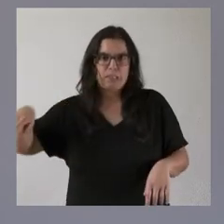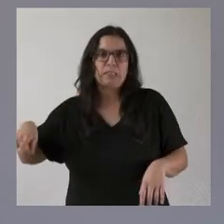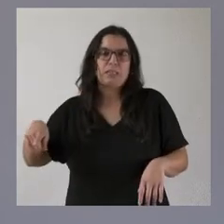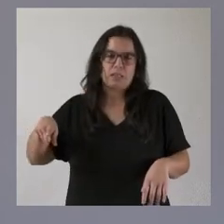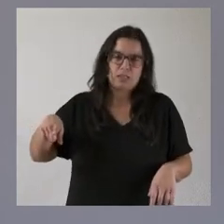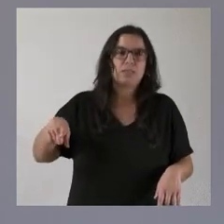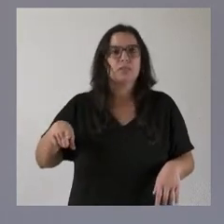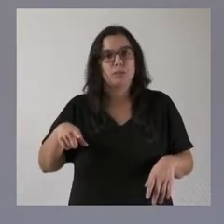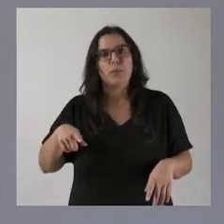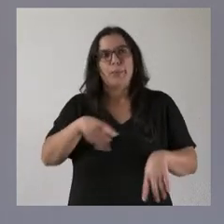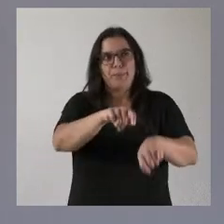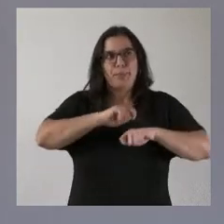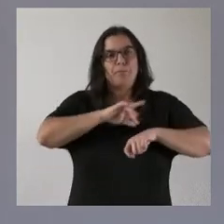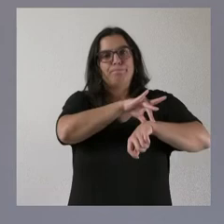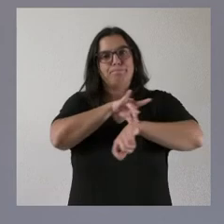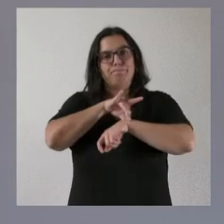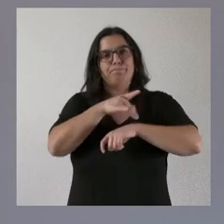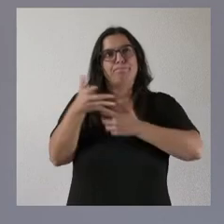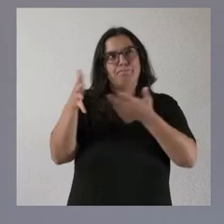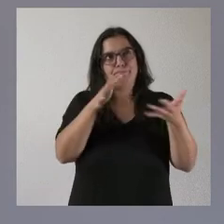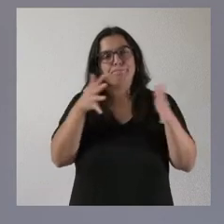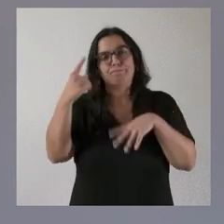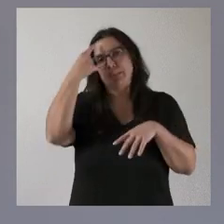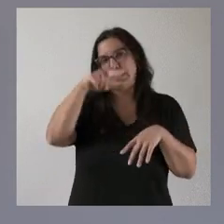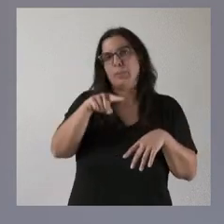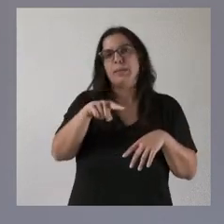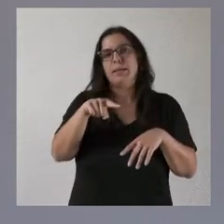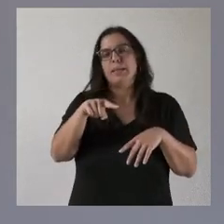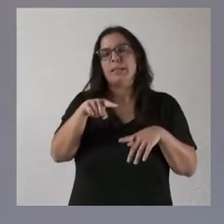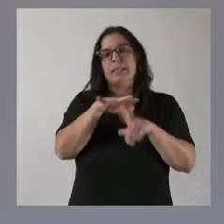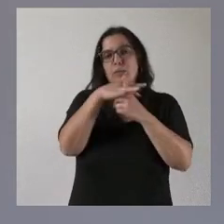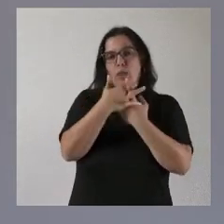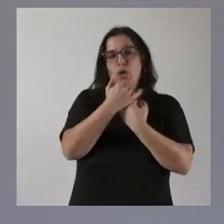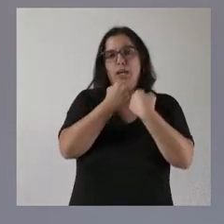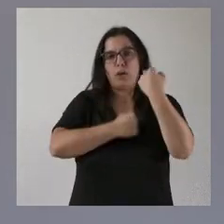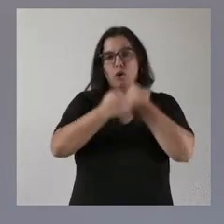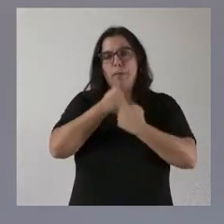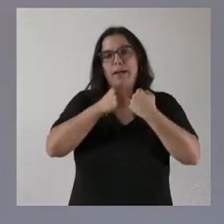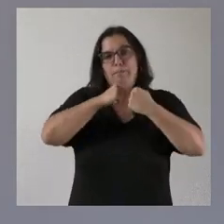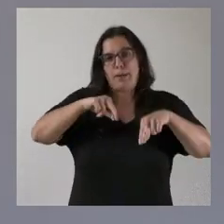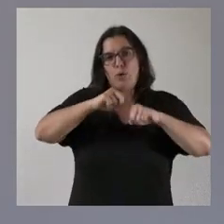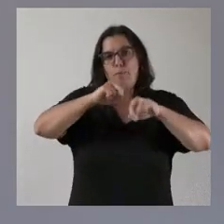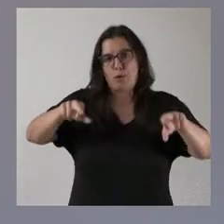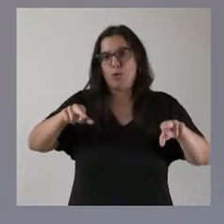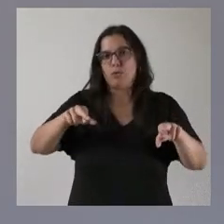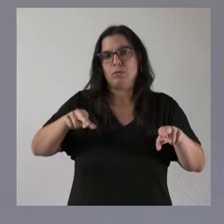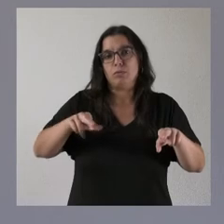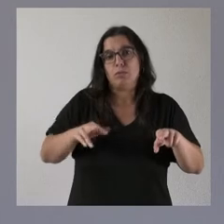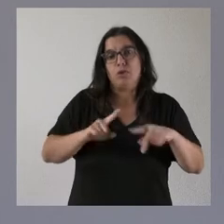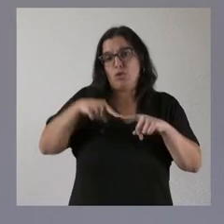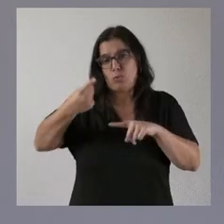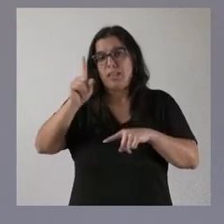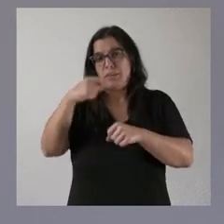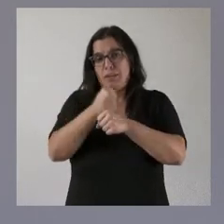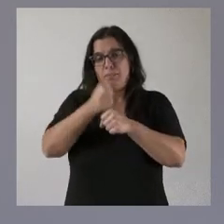nos orientan hacia una degradación hacia un deterioro de la situación económica y por tanto del empleo también